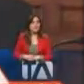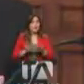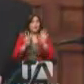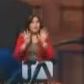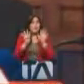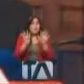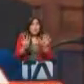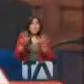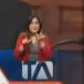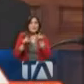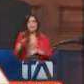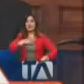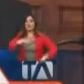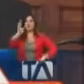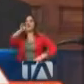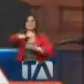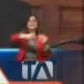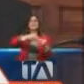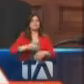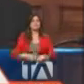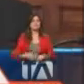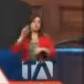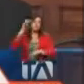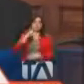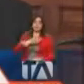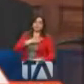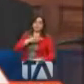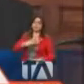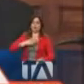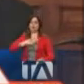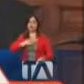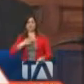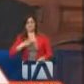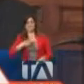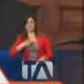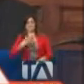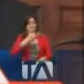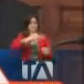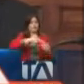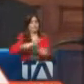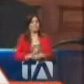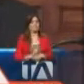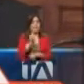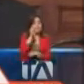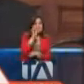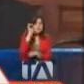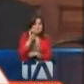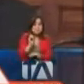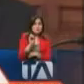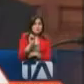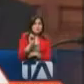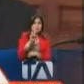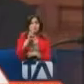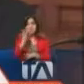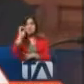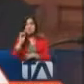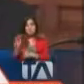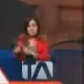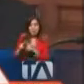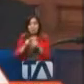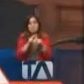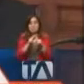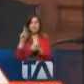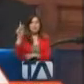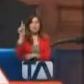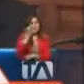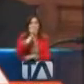inversionistas, solamente porque el gobierno genera confianza, que están dispuestos no a poner el 10% ni el 20%, ni a prestarnos la plata,